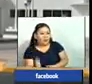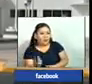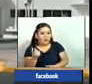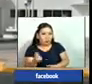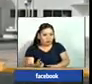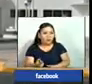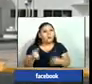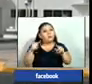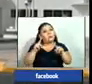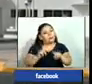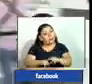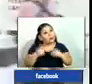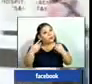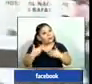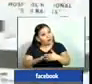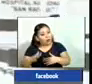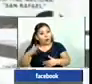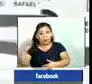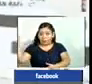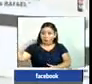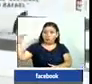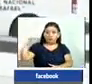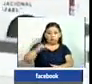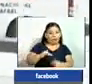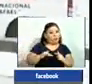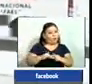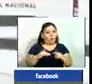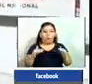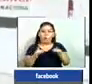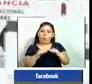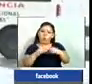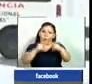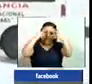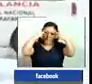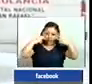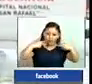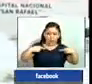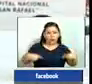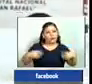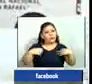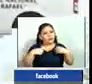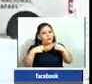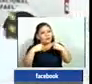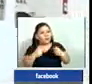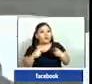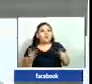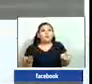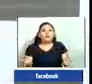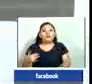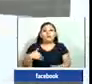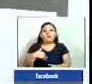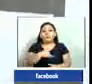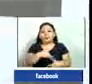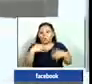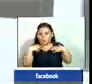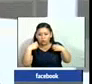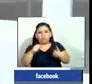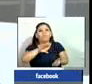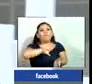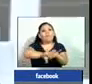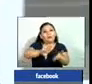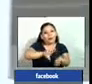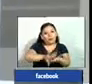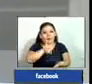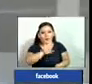días pero al llegar estos deberán cumplir con todos los protocolos sanitarios mientras que el ministerio de salud cubrirá los